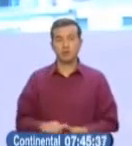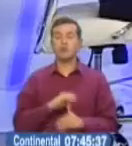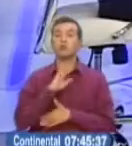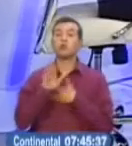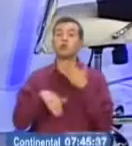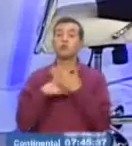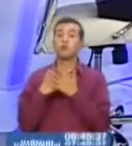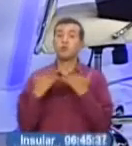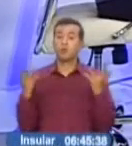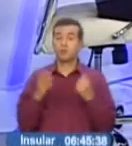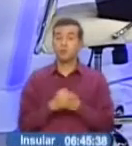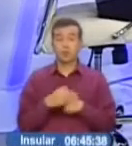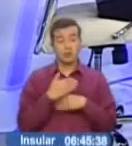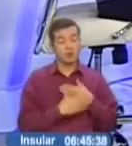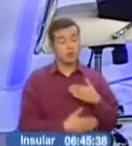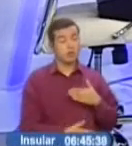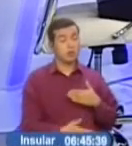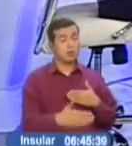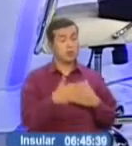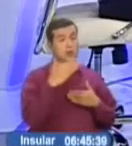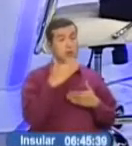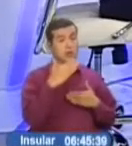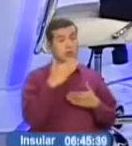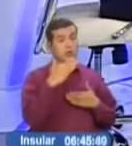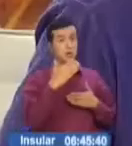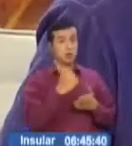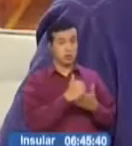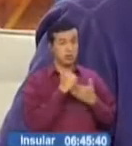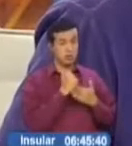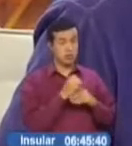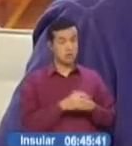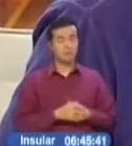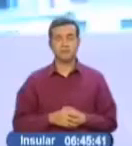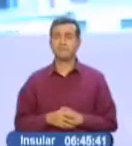ciudadanía. ¿Pero ese proceso de larga data nos sirve para salir de esta coyuntura?